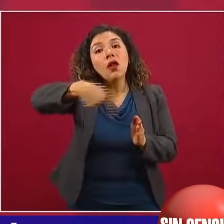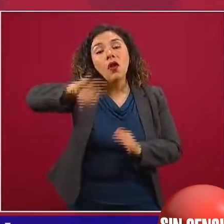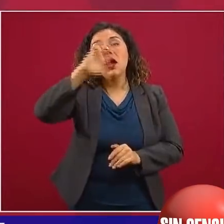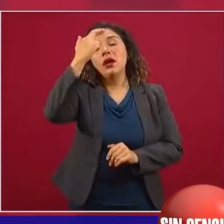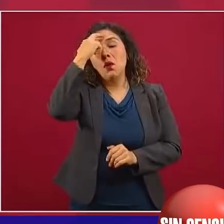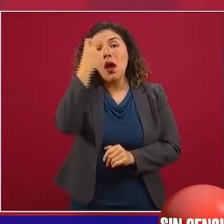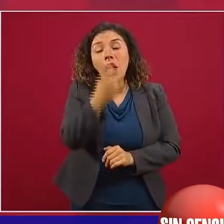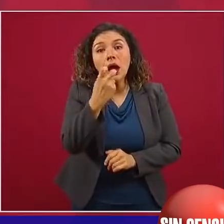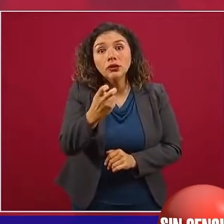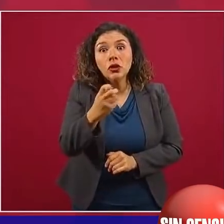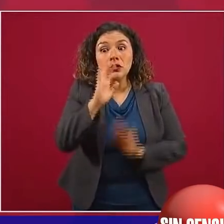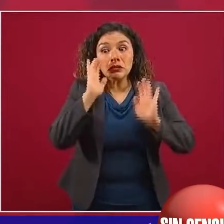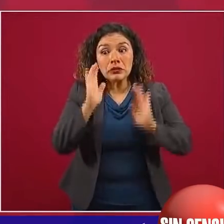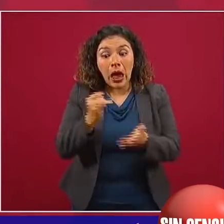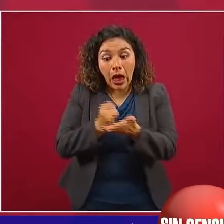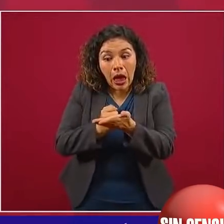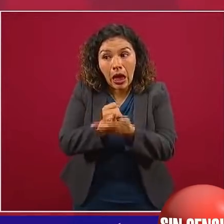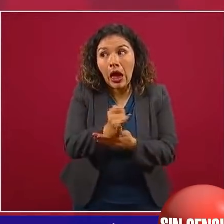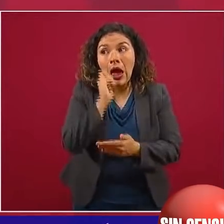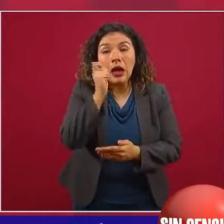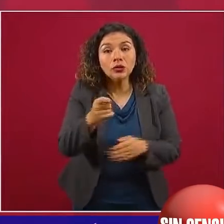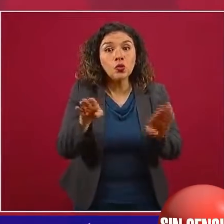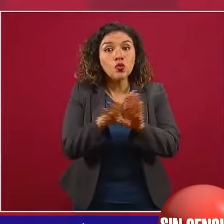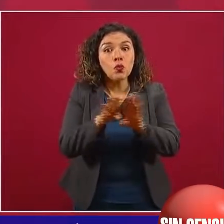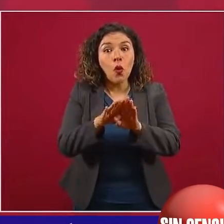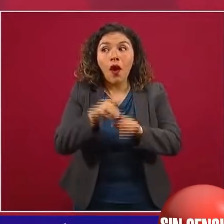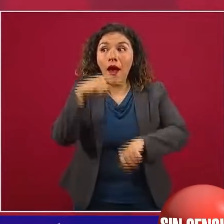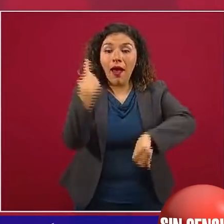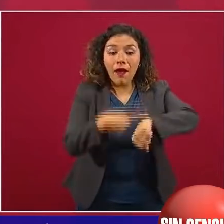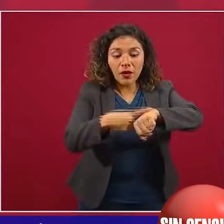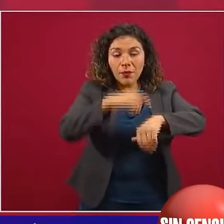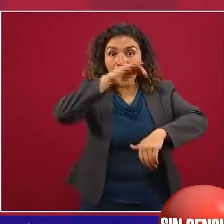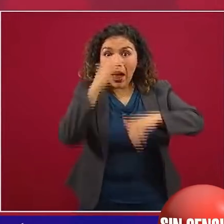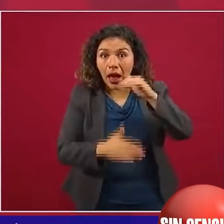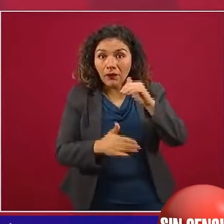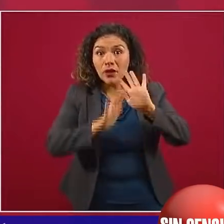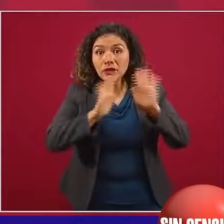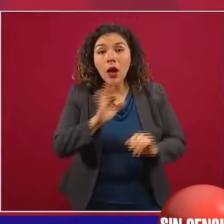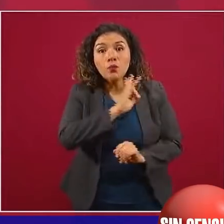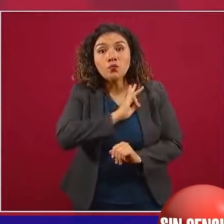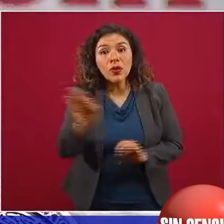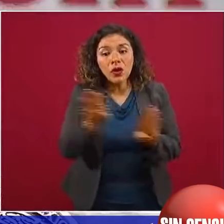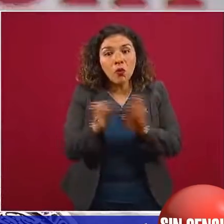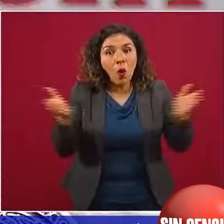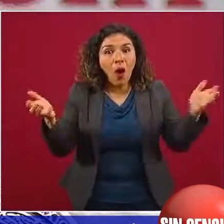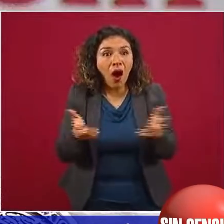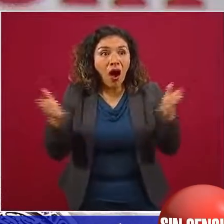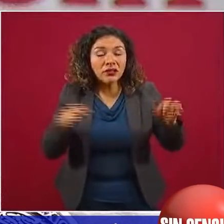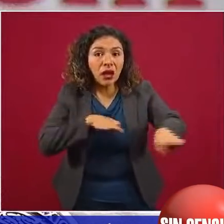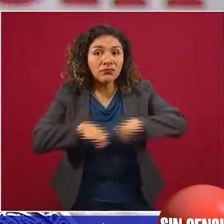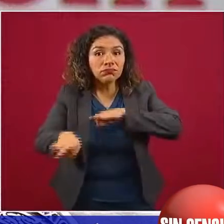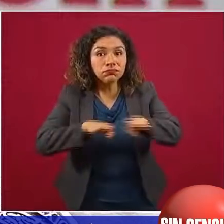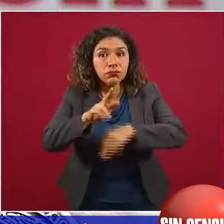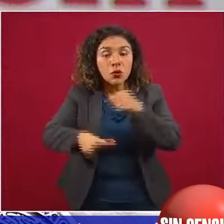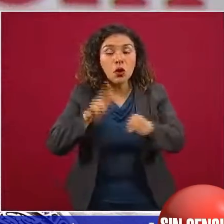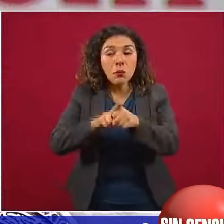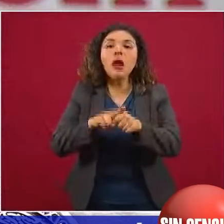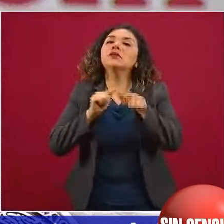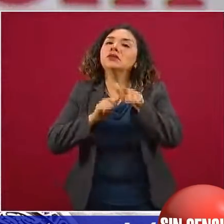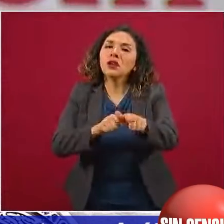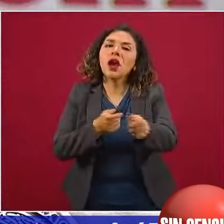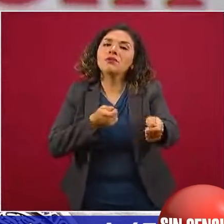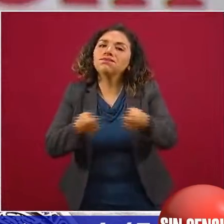que eso en ningún momento ha significado que termina la epidemia y por lo tanto que terminan las acciones de prevención y